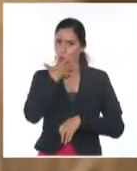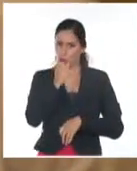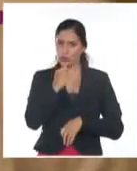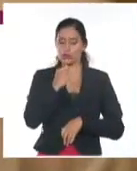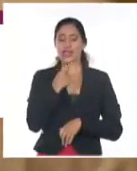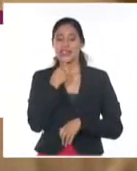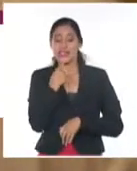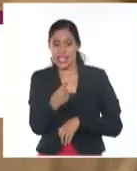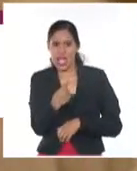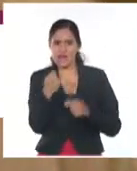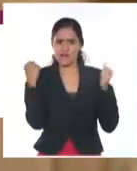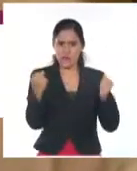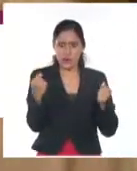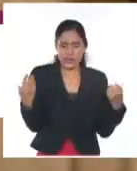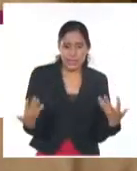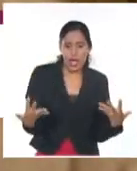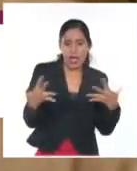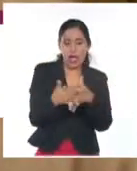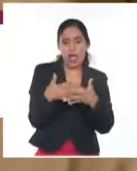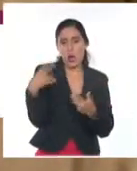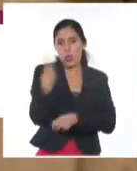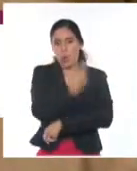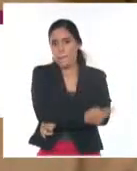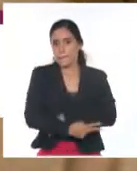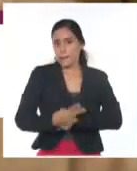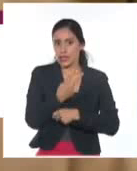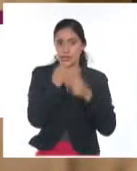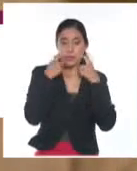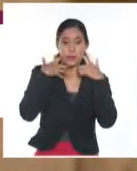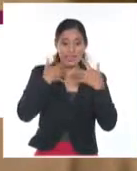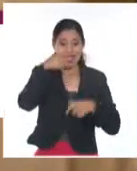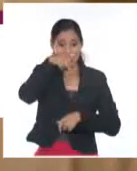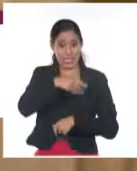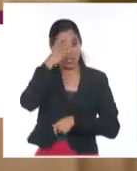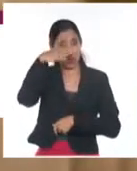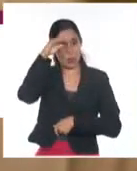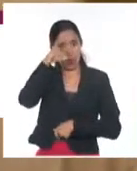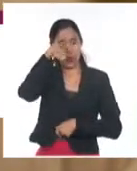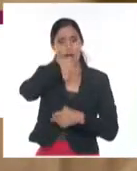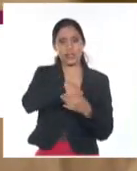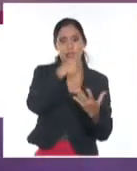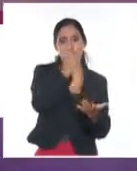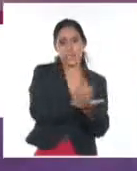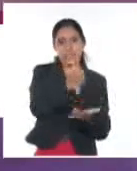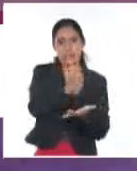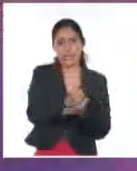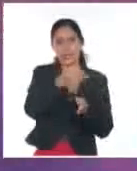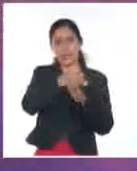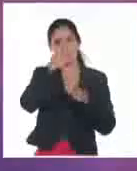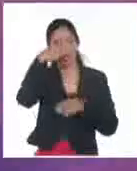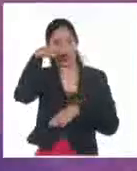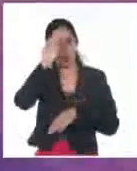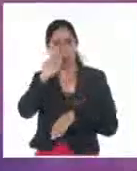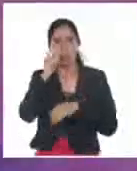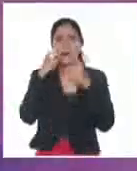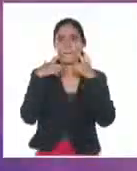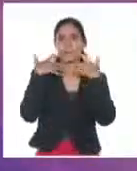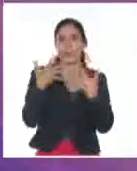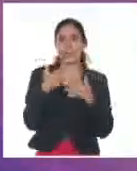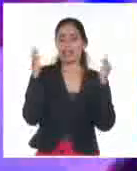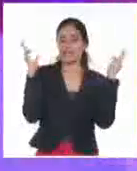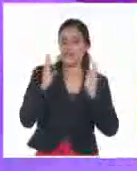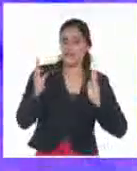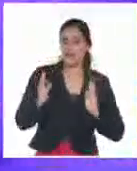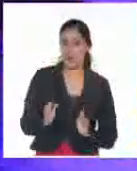fuerza de nuestros pueblos. La fuerza del pueblo cubano de Santiago, que hizo una revolución, que es marco referencia